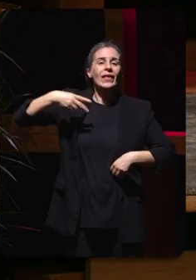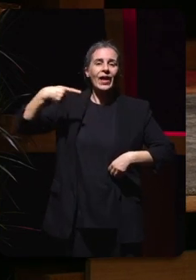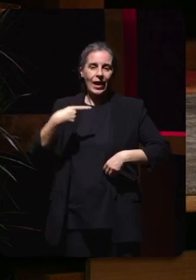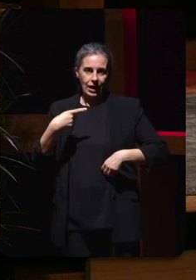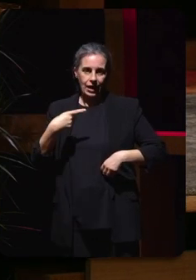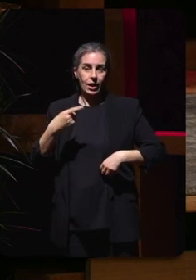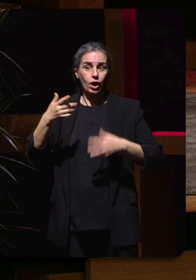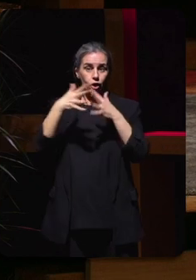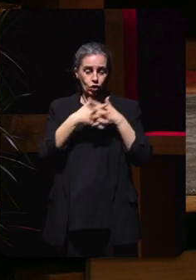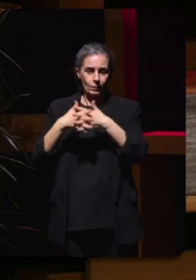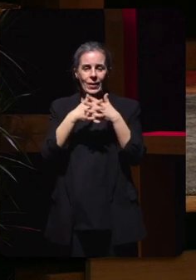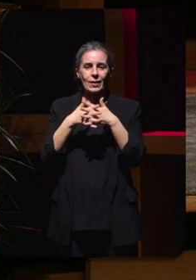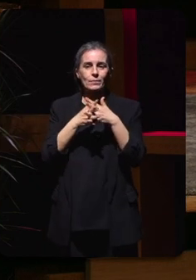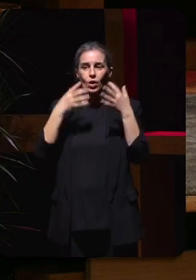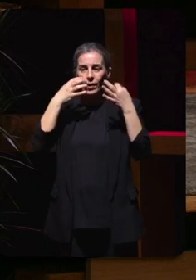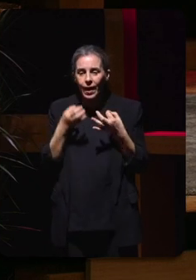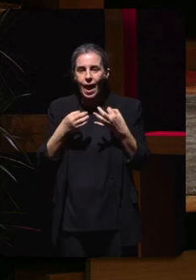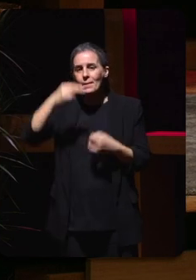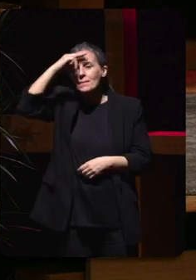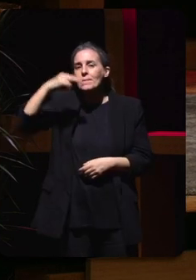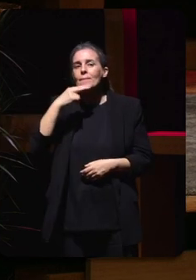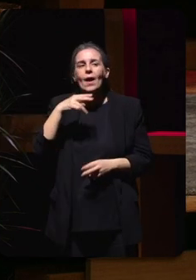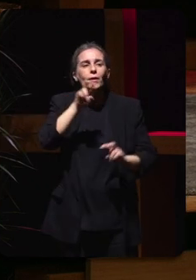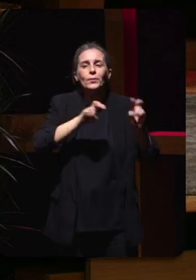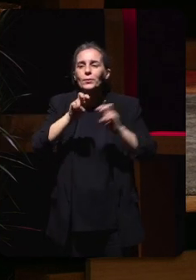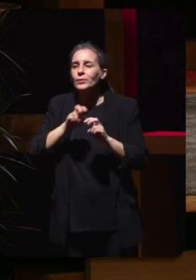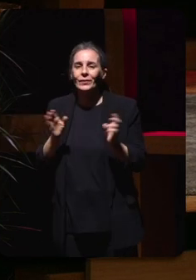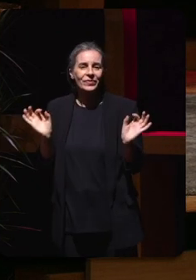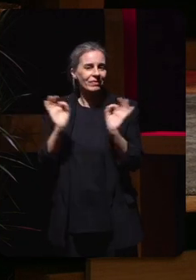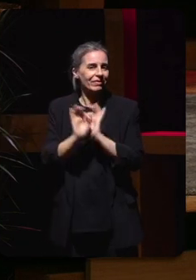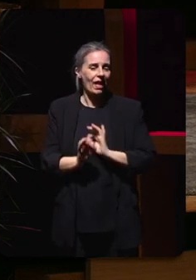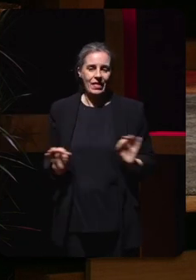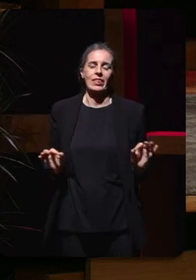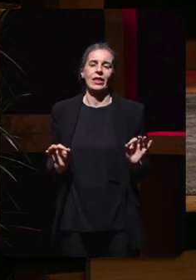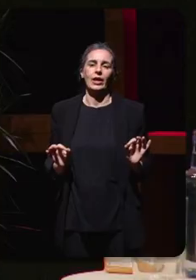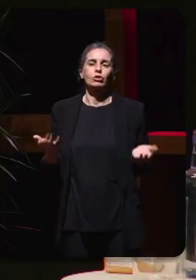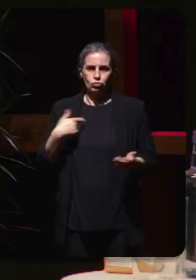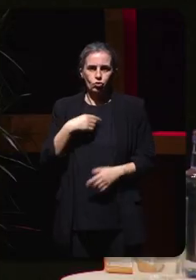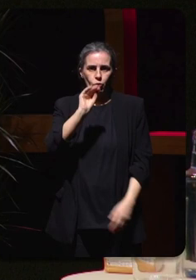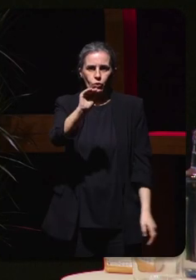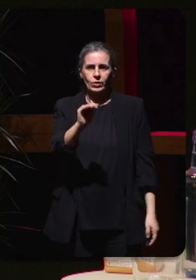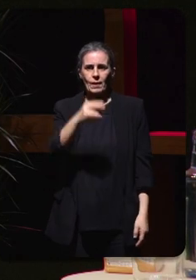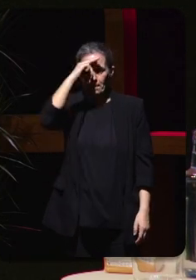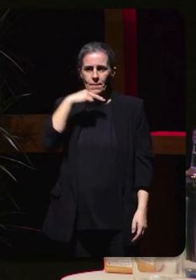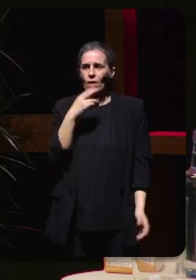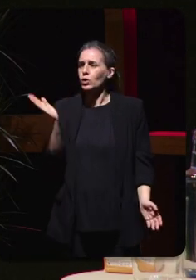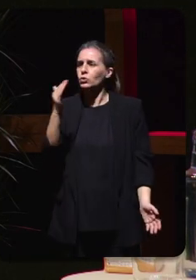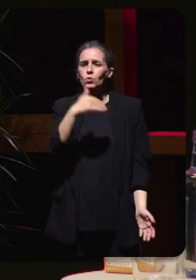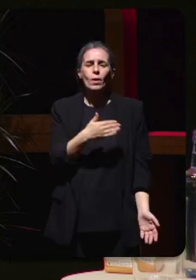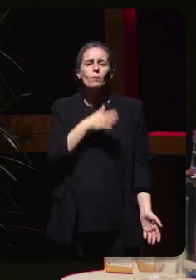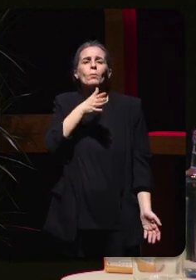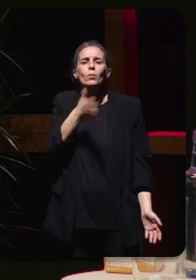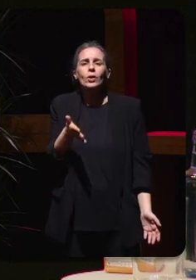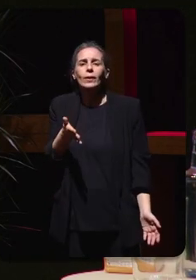el padre de ese niño de 12, de ese bebé de 12 años, ¿no? Y entonces cuando yo pregunté por qué no aparece el padre,